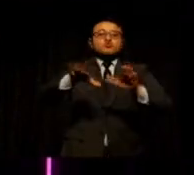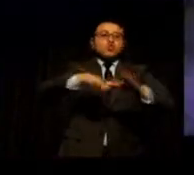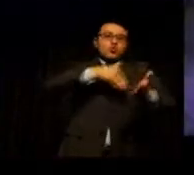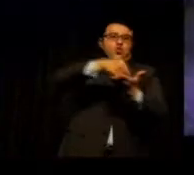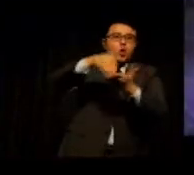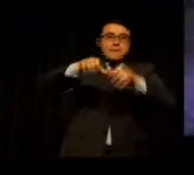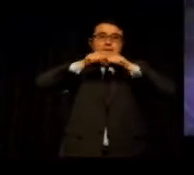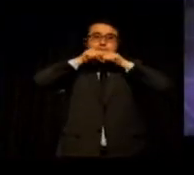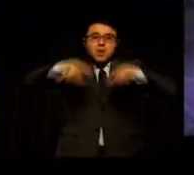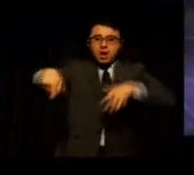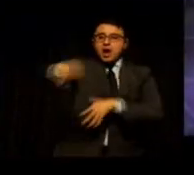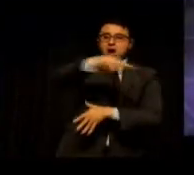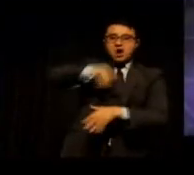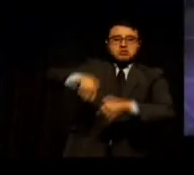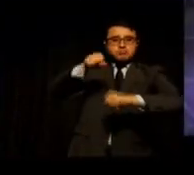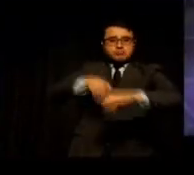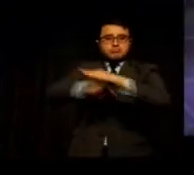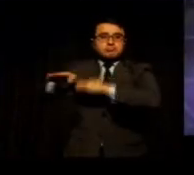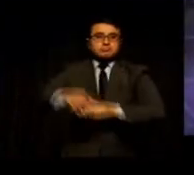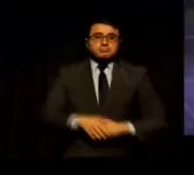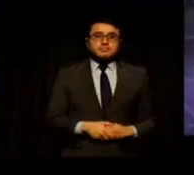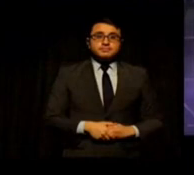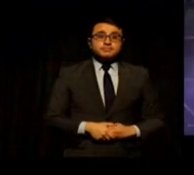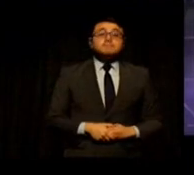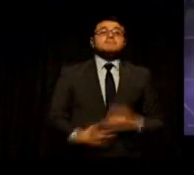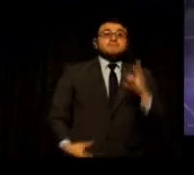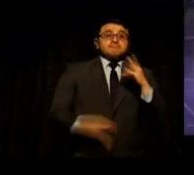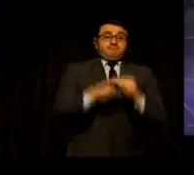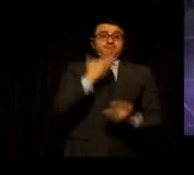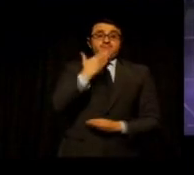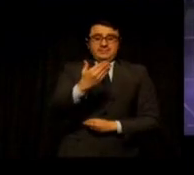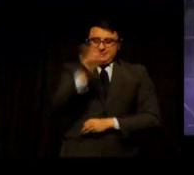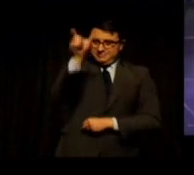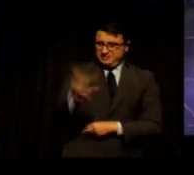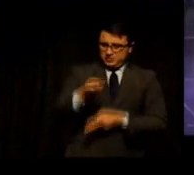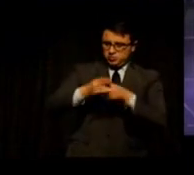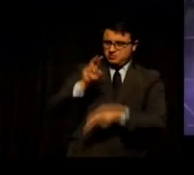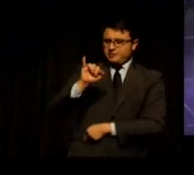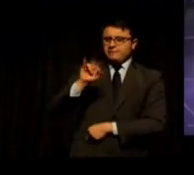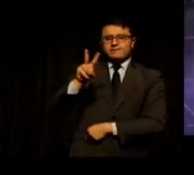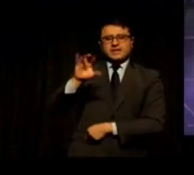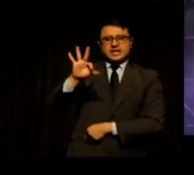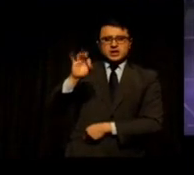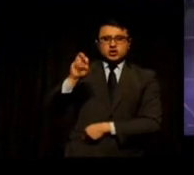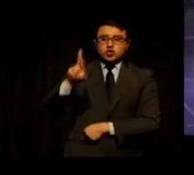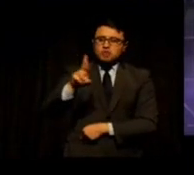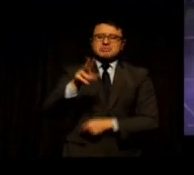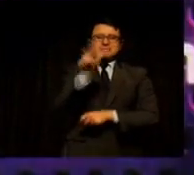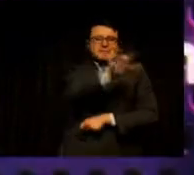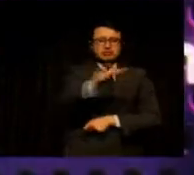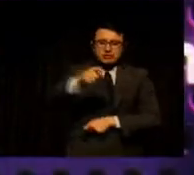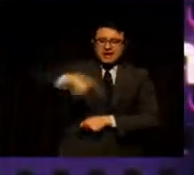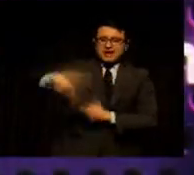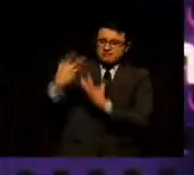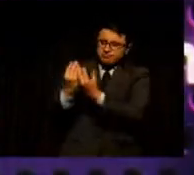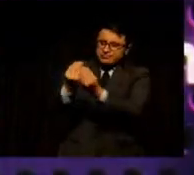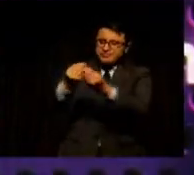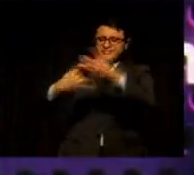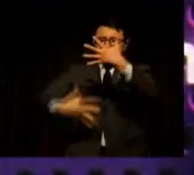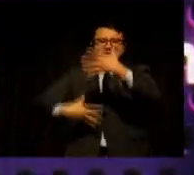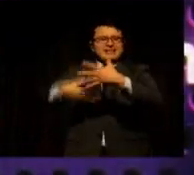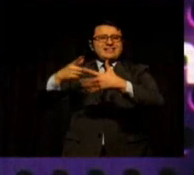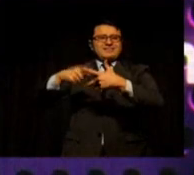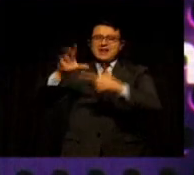quiero agradecerle a víctor muñoz y al equipo que ha estado dando el proceso de reactivación económica con clara para con mis